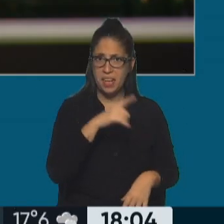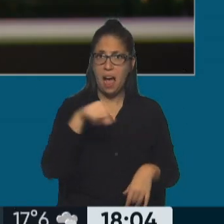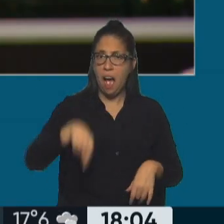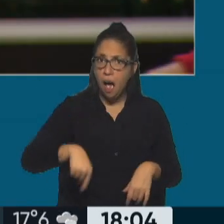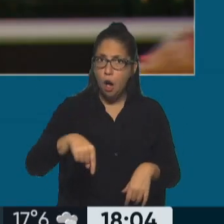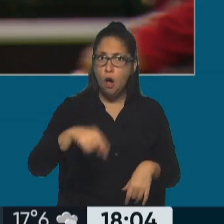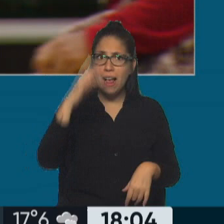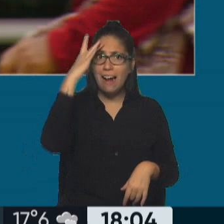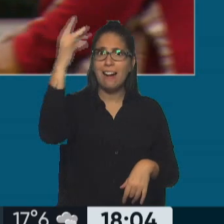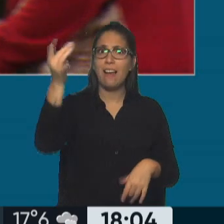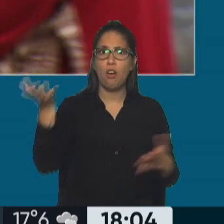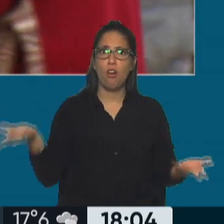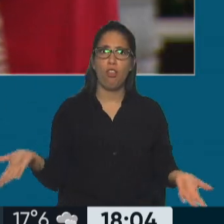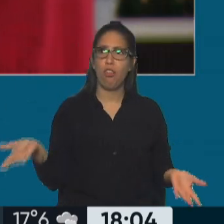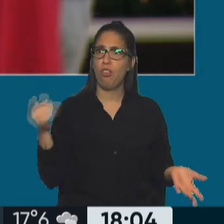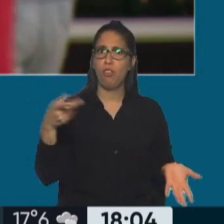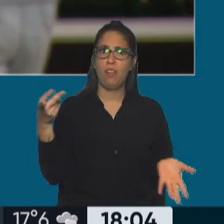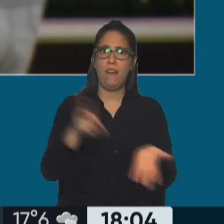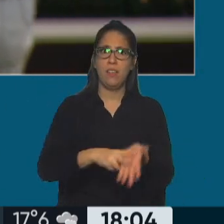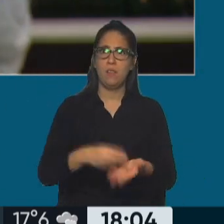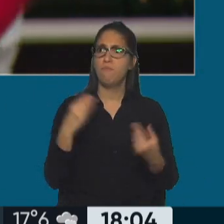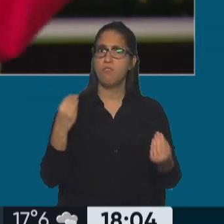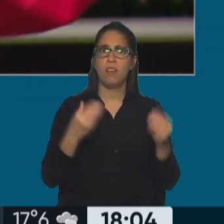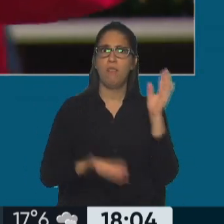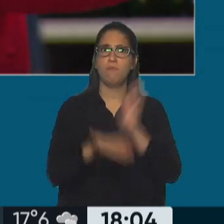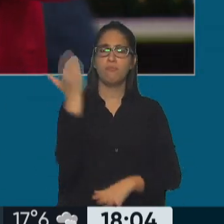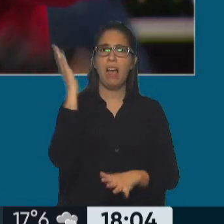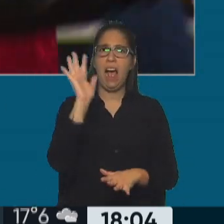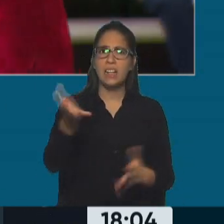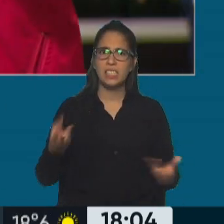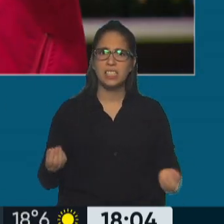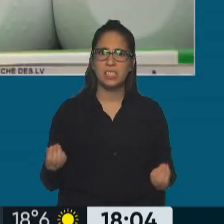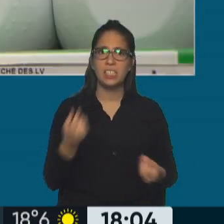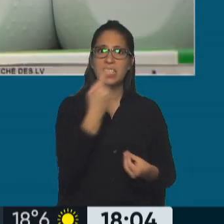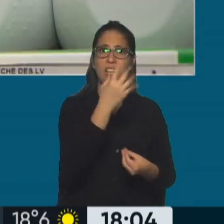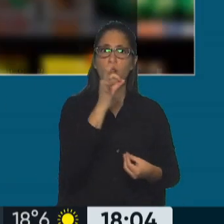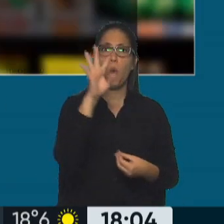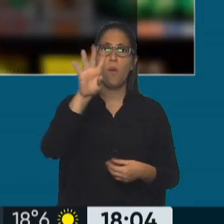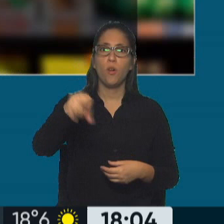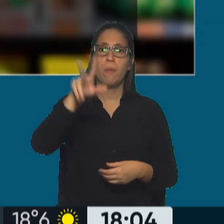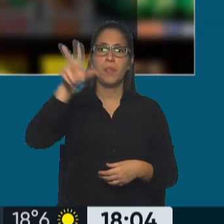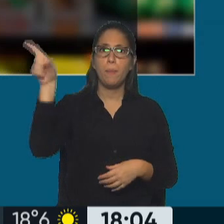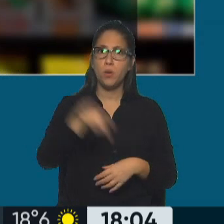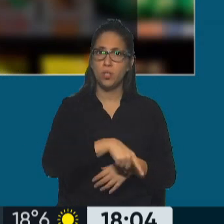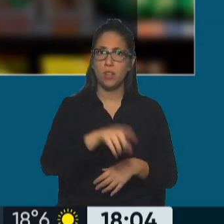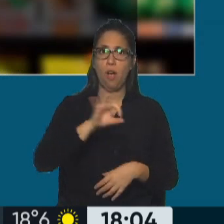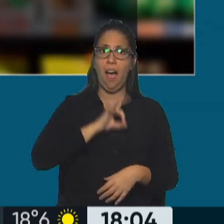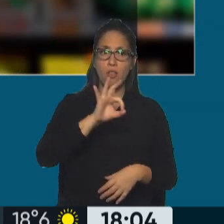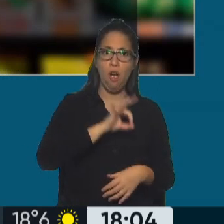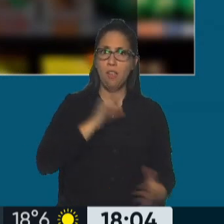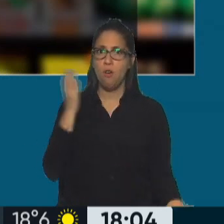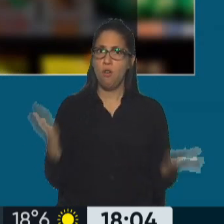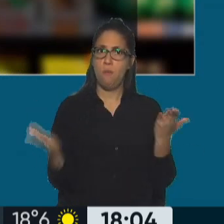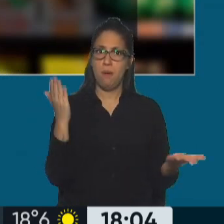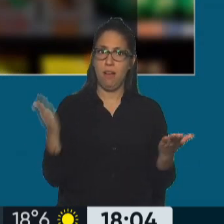Hoy uno diría no debería por qué haber sucedido algo así. 104,3% es el índice interanual. Esto es